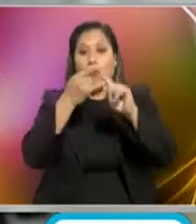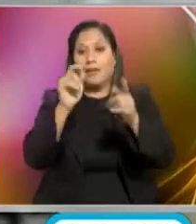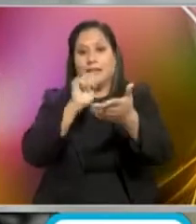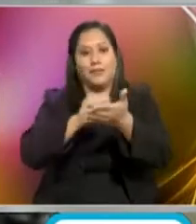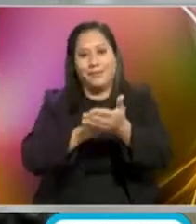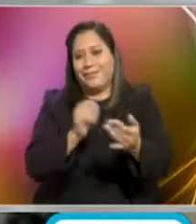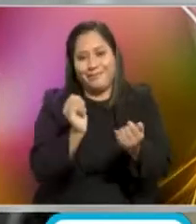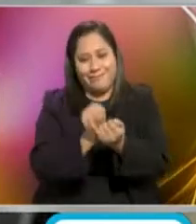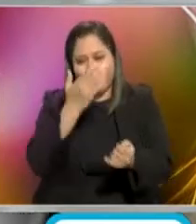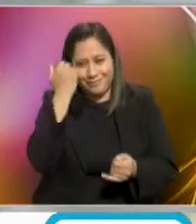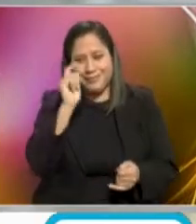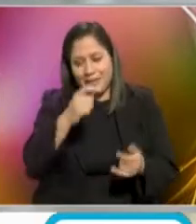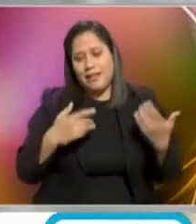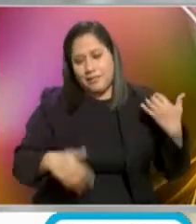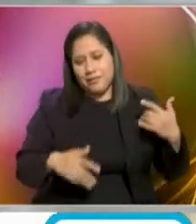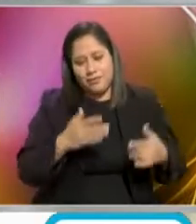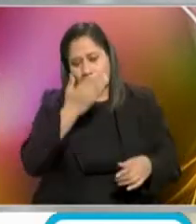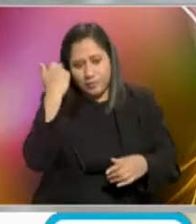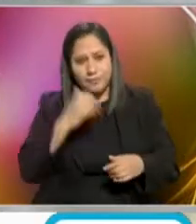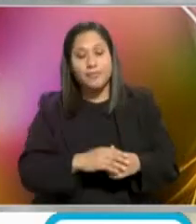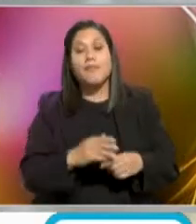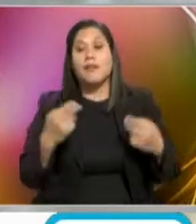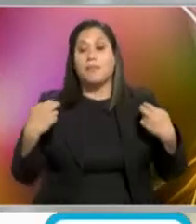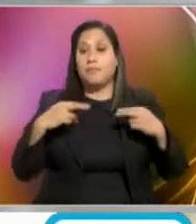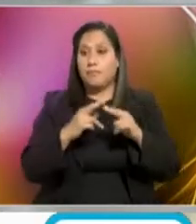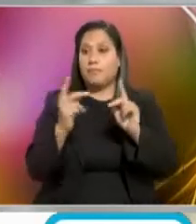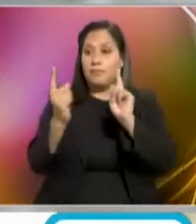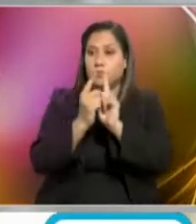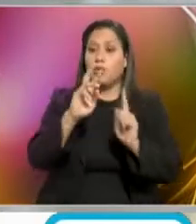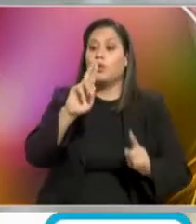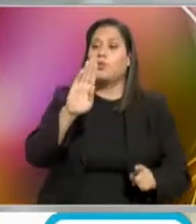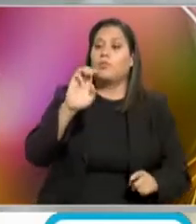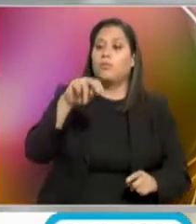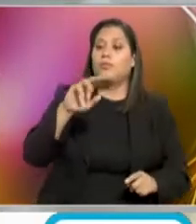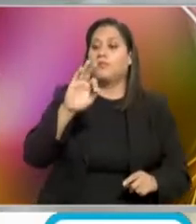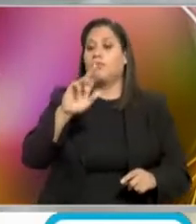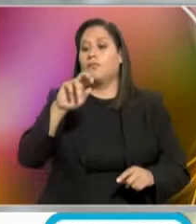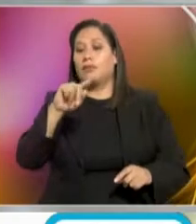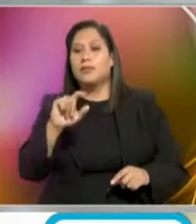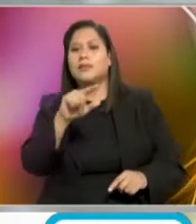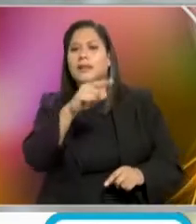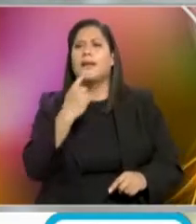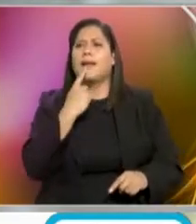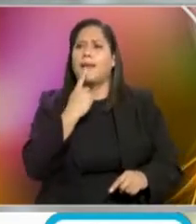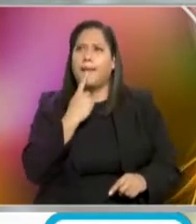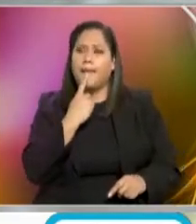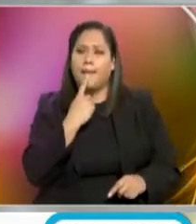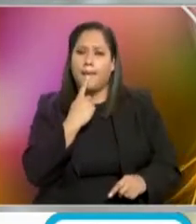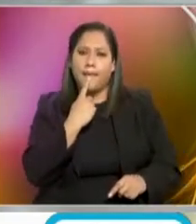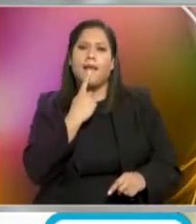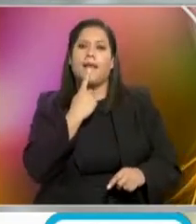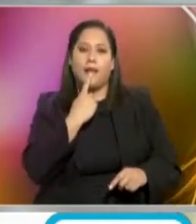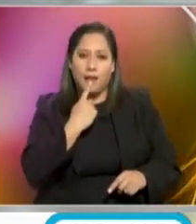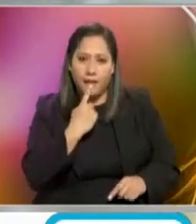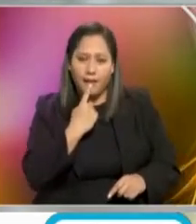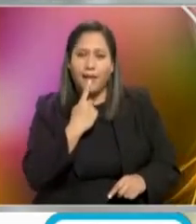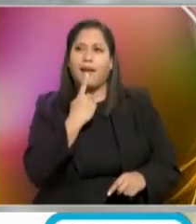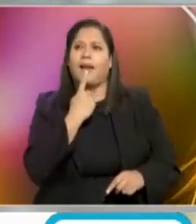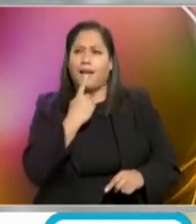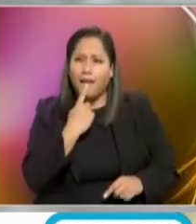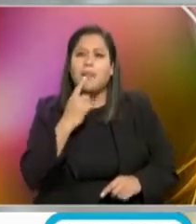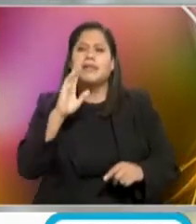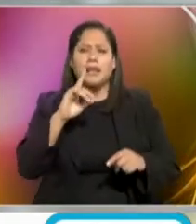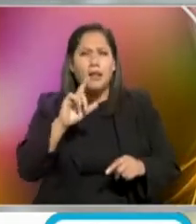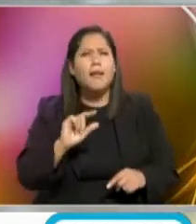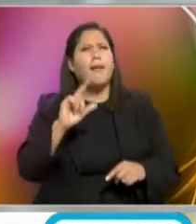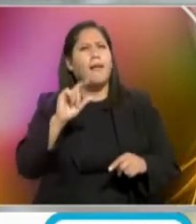el maestro Fuentes, Ajá. con Rubén Fuentes, y entonces le tarareaba las canciones. Sí, tengo una canción, va, la, y él las escribía él en la